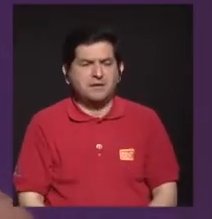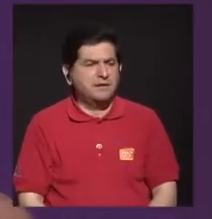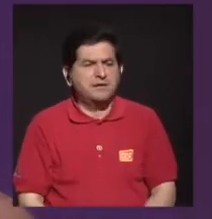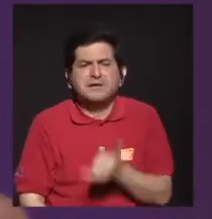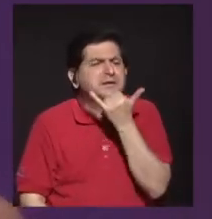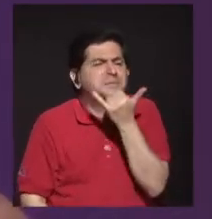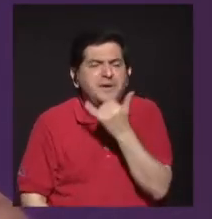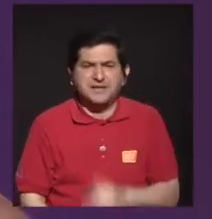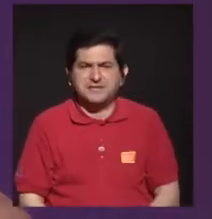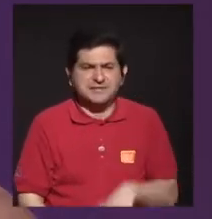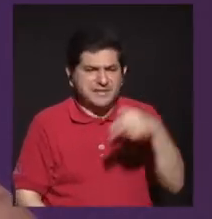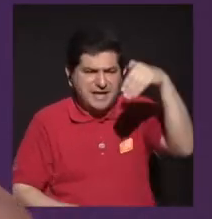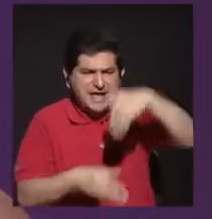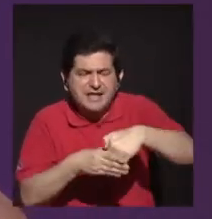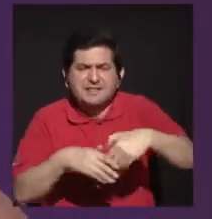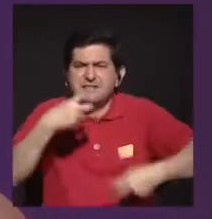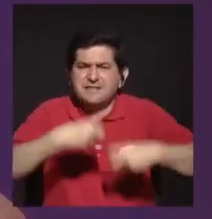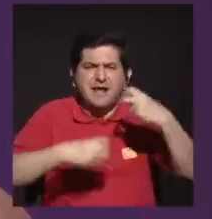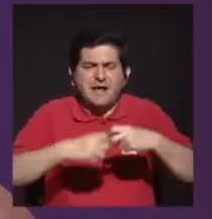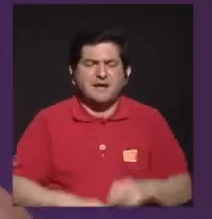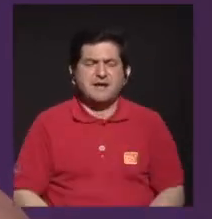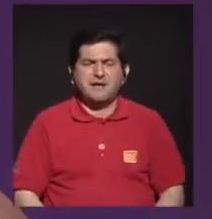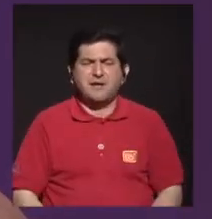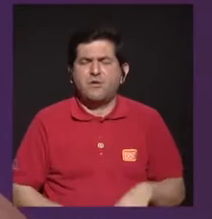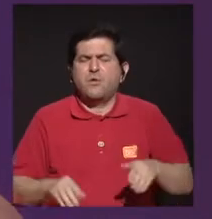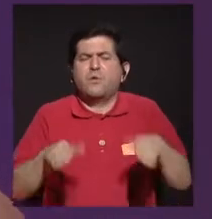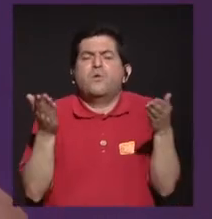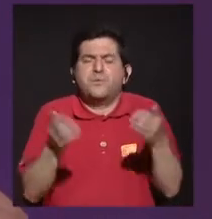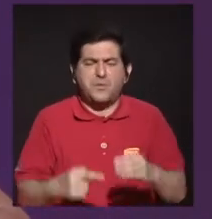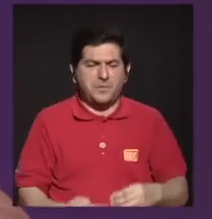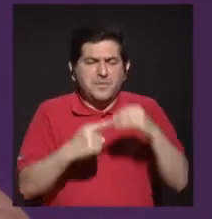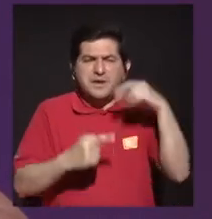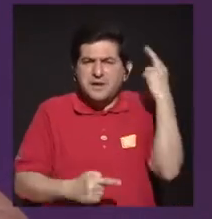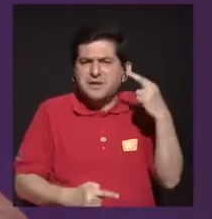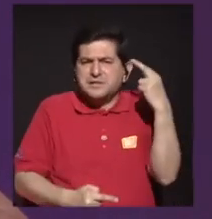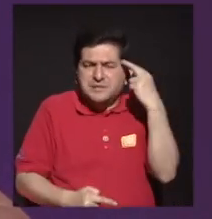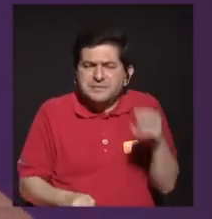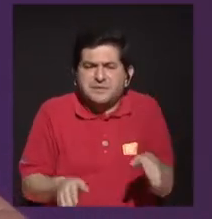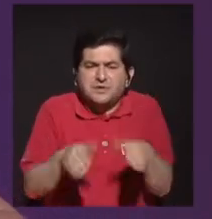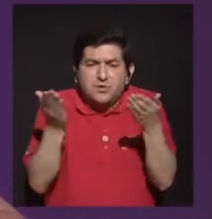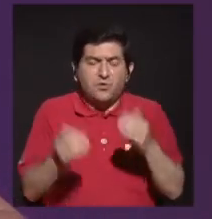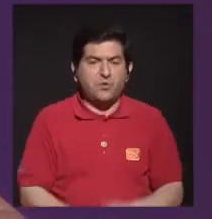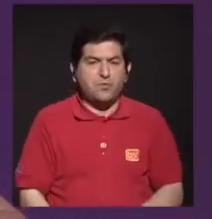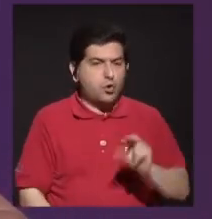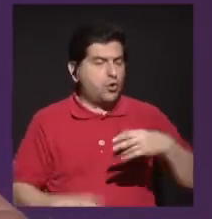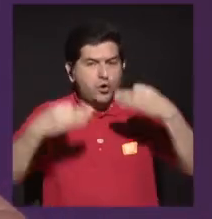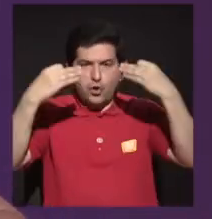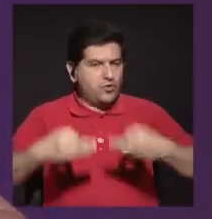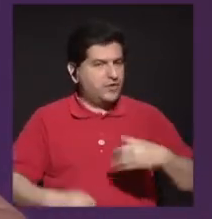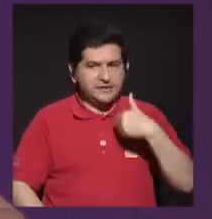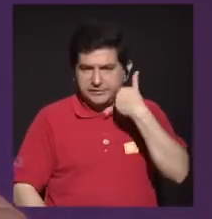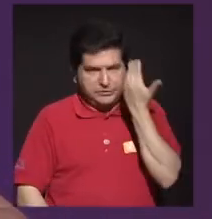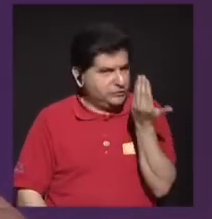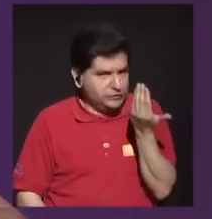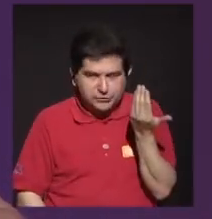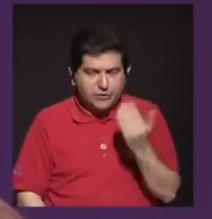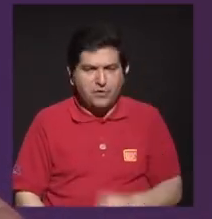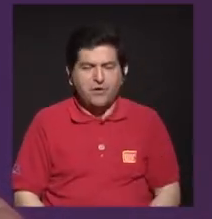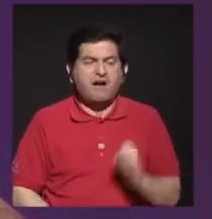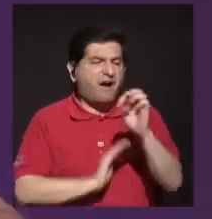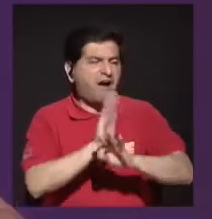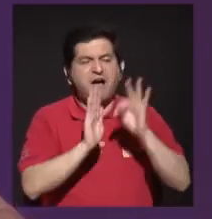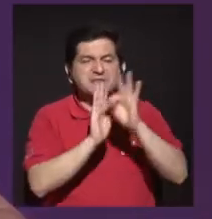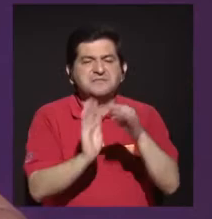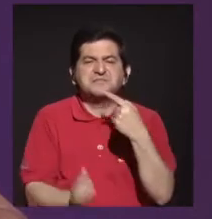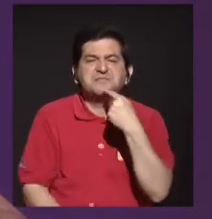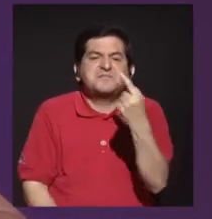¿Cómo ingresan al delito? ¿Cuáles son las principales razones que las llevan a...? El darse cuenta que no es una decisión fácil, porque existe el estereotipo